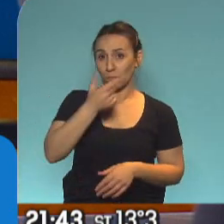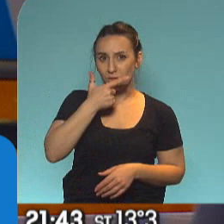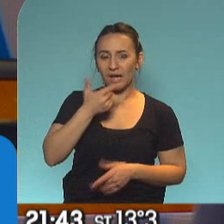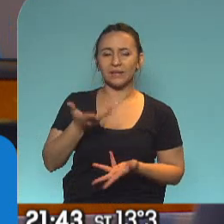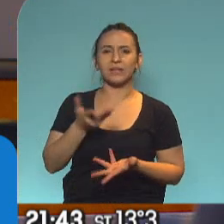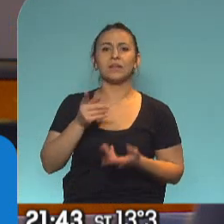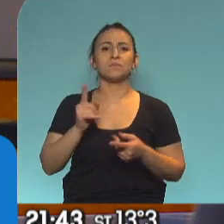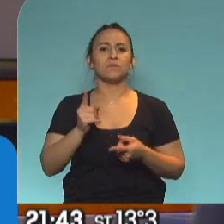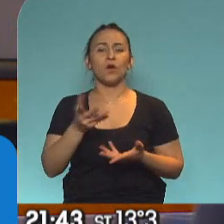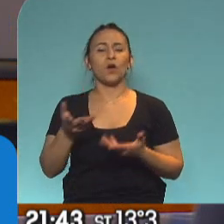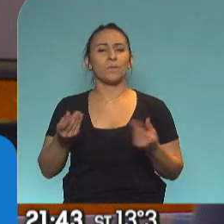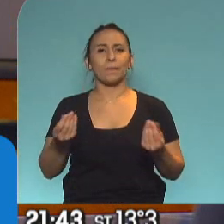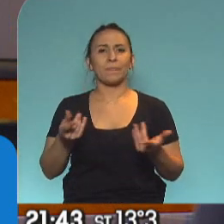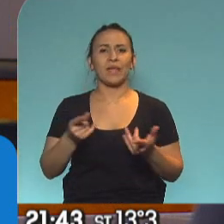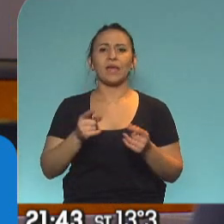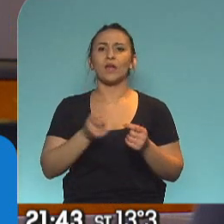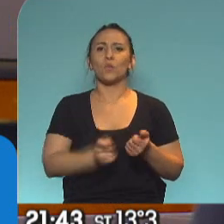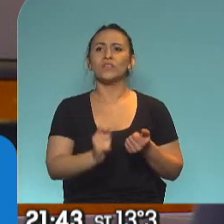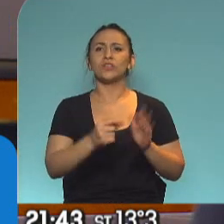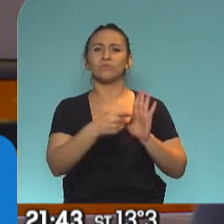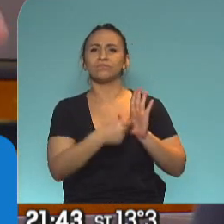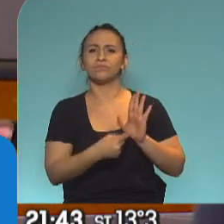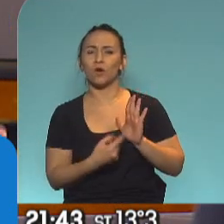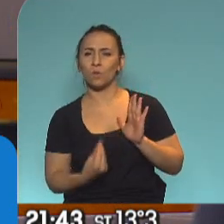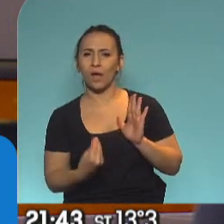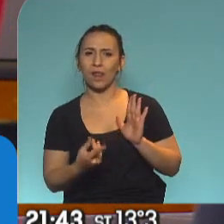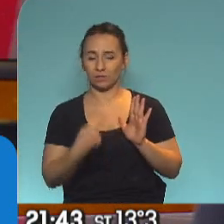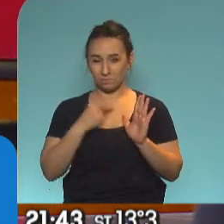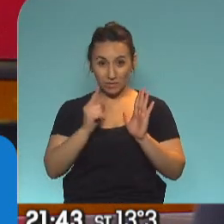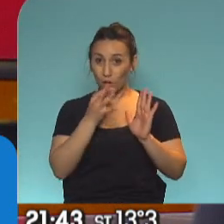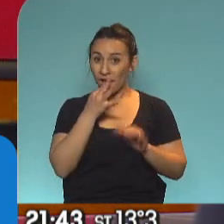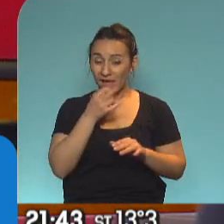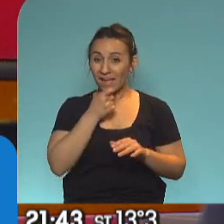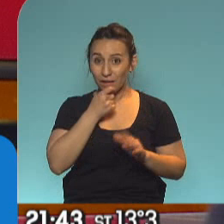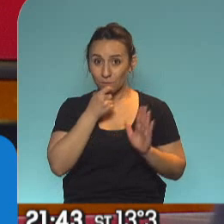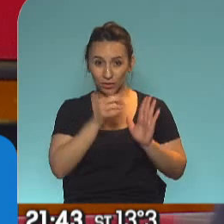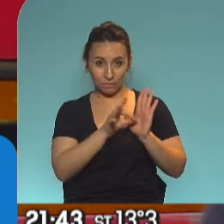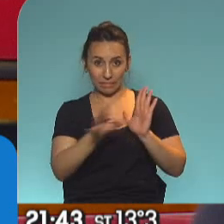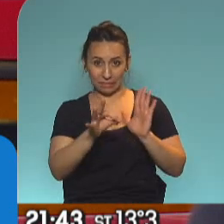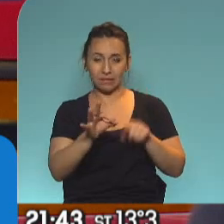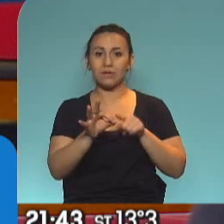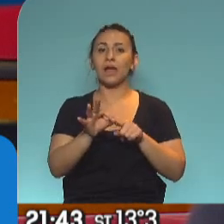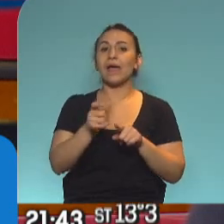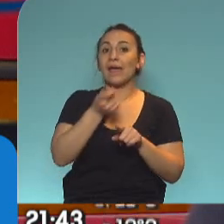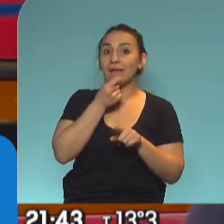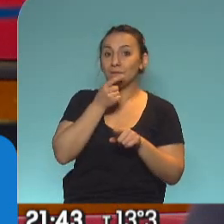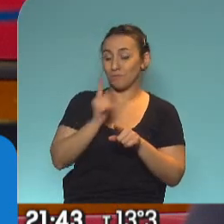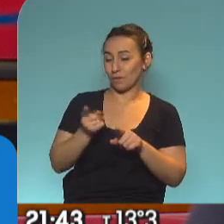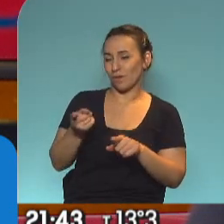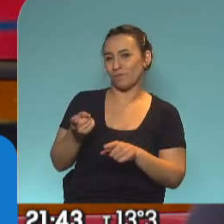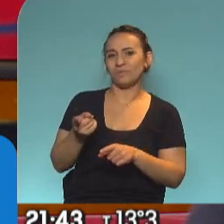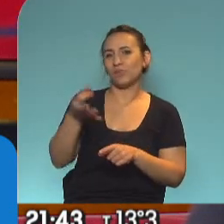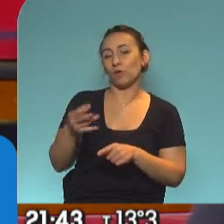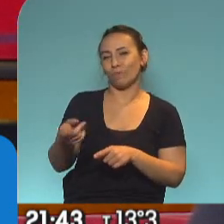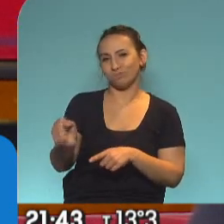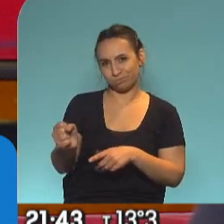de en qué causas tallar. Y le pregunto, tomando ese ejemplo, tomando el ejemplo actual que usted debe vivir, si es